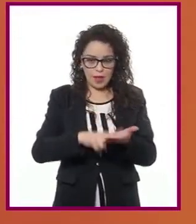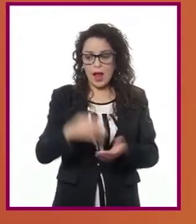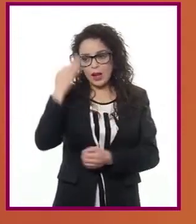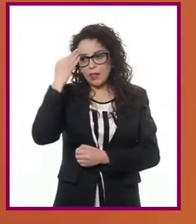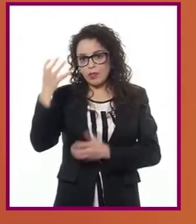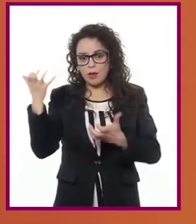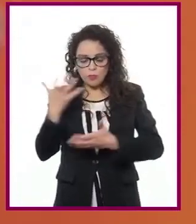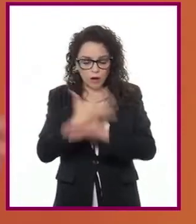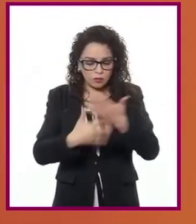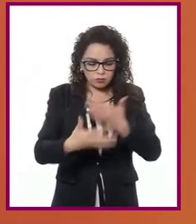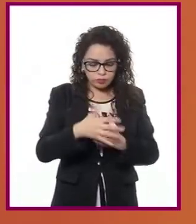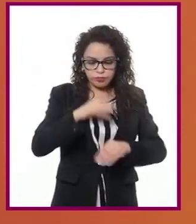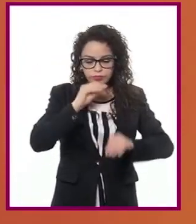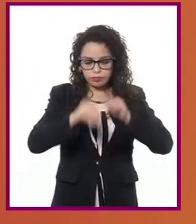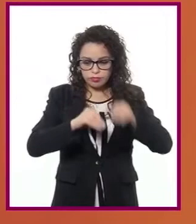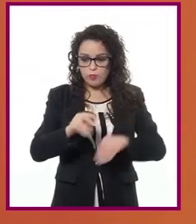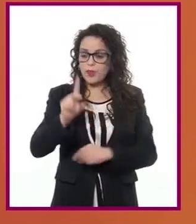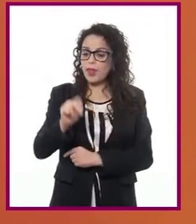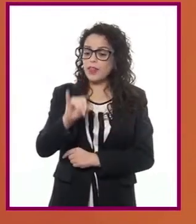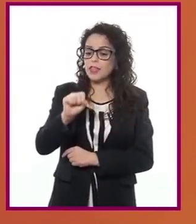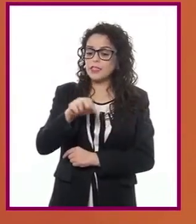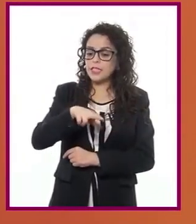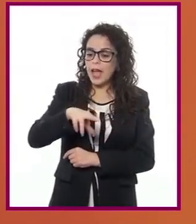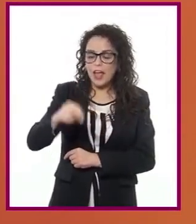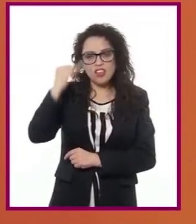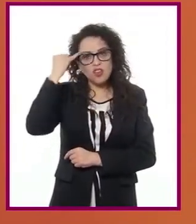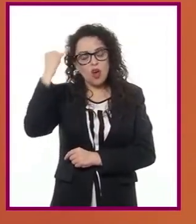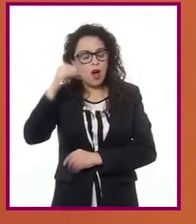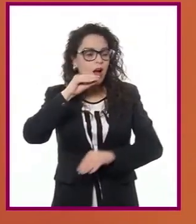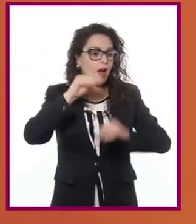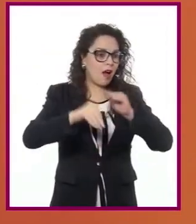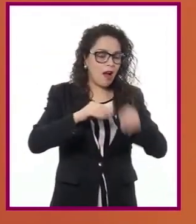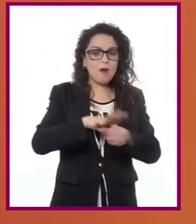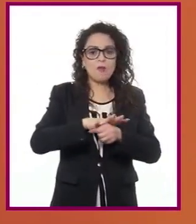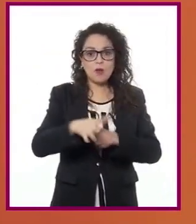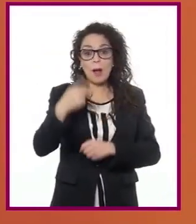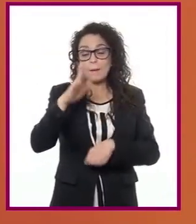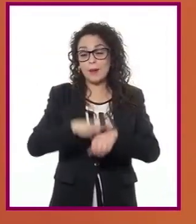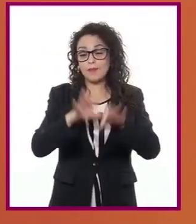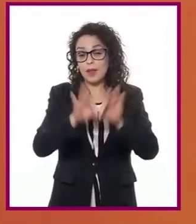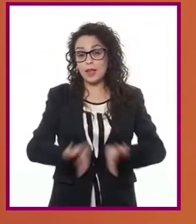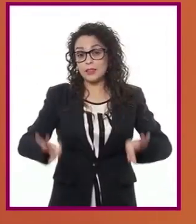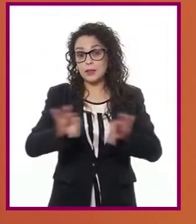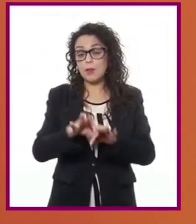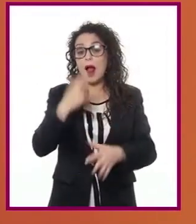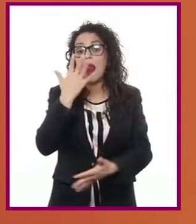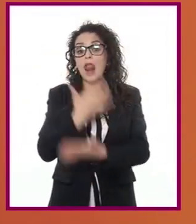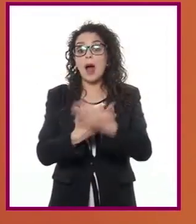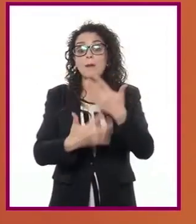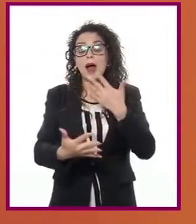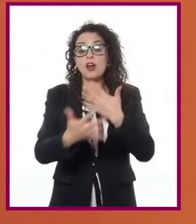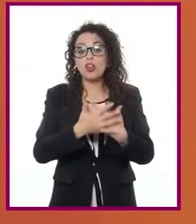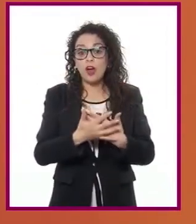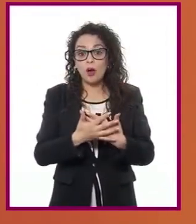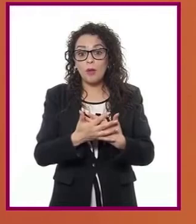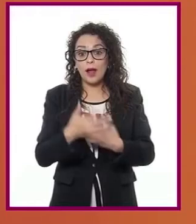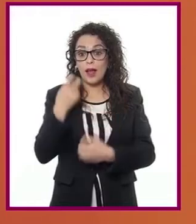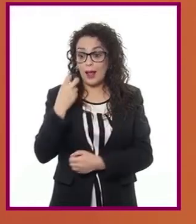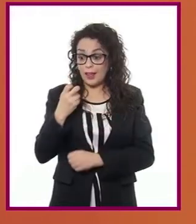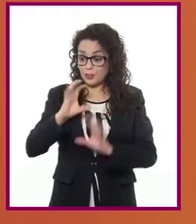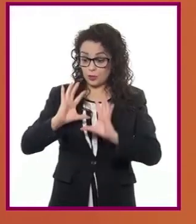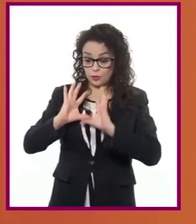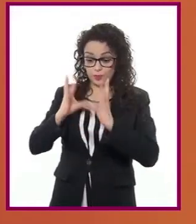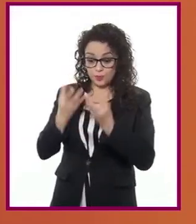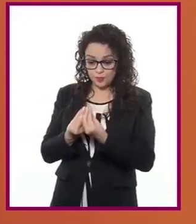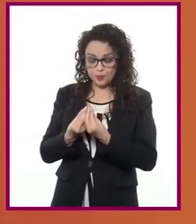del producto, entre otras cosas, pero lo más importante es la mano de obra del artesano. Todo esto sumado nos dará el costo